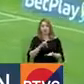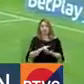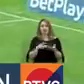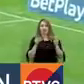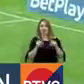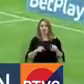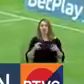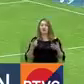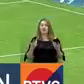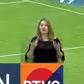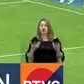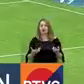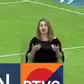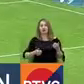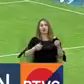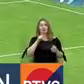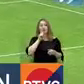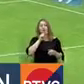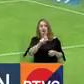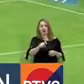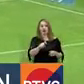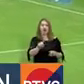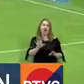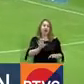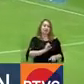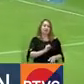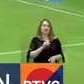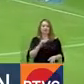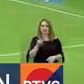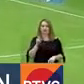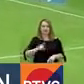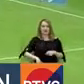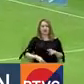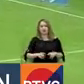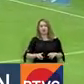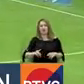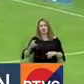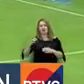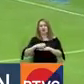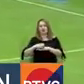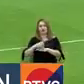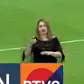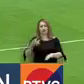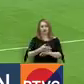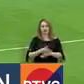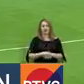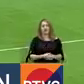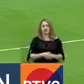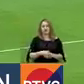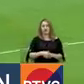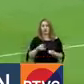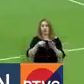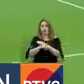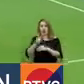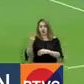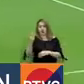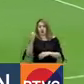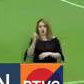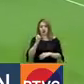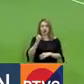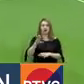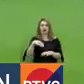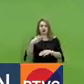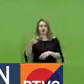también el que quería hacer lo mismo era el bucaramanga que lastimosamente mente nueva poder frente al tolima bryant fernández para el 1 a 0 y después gustavo